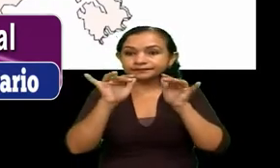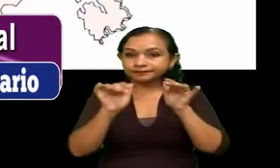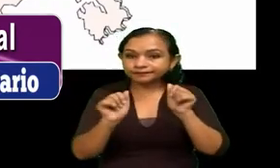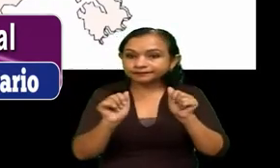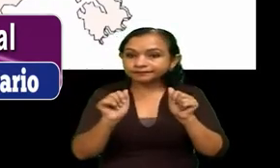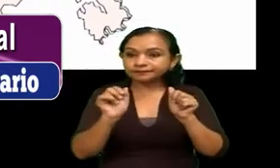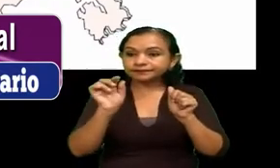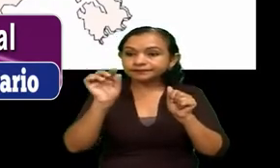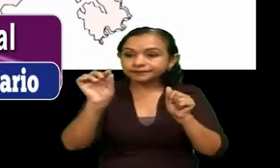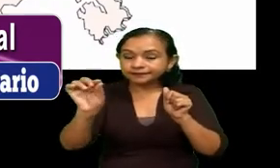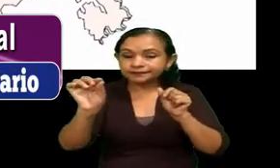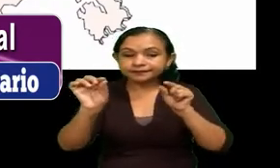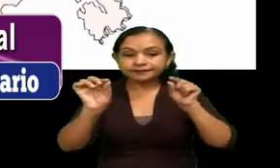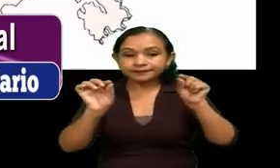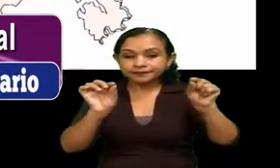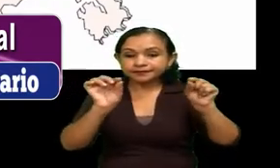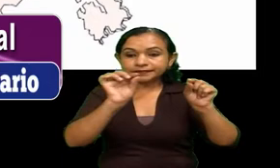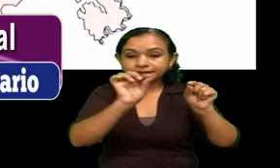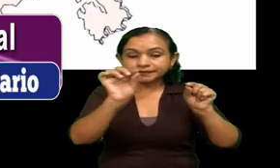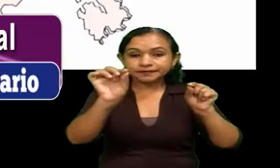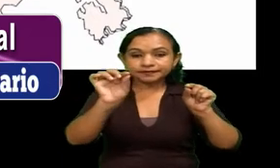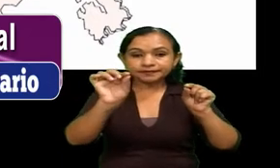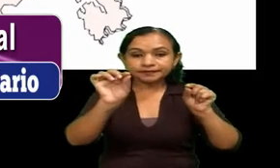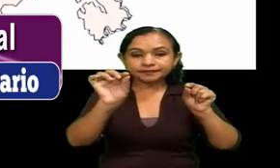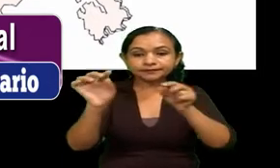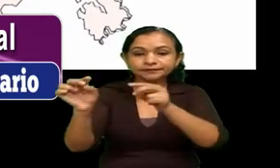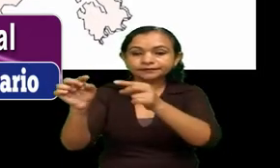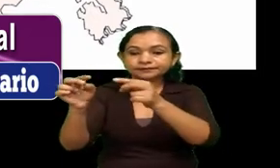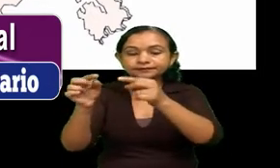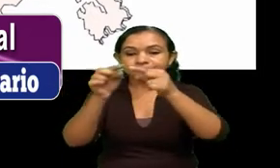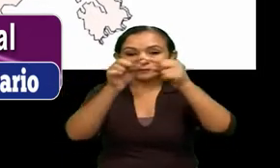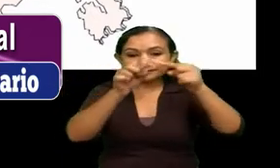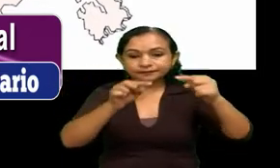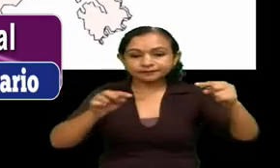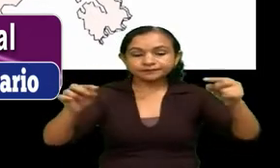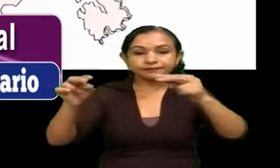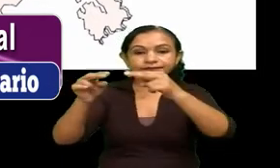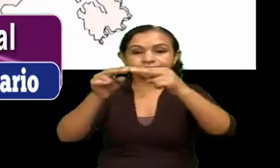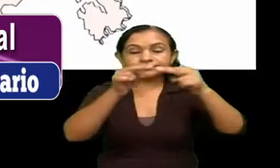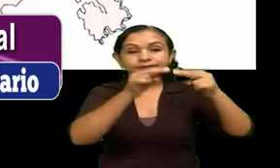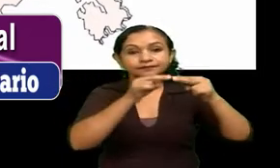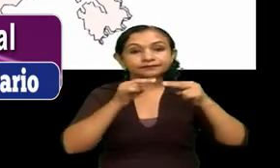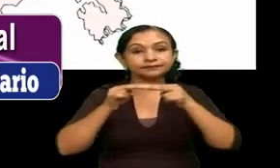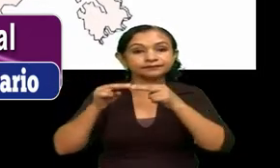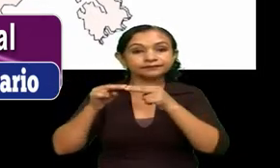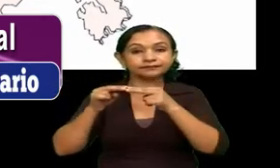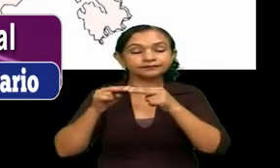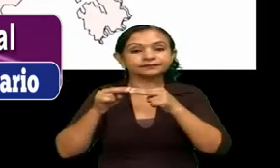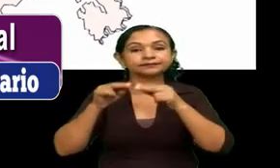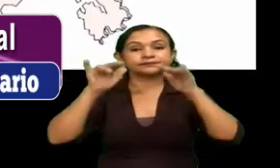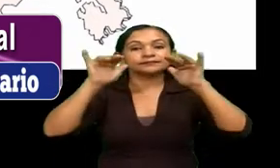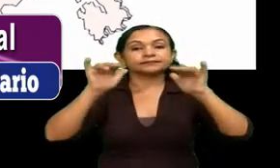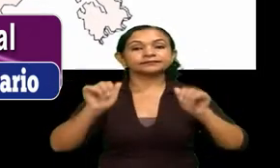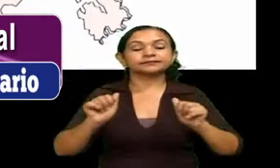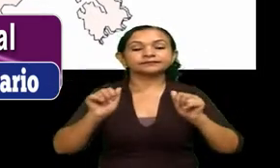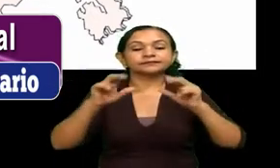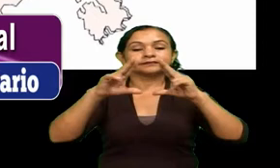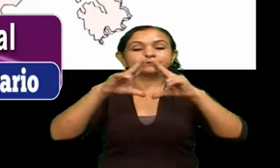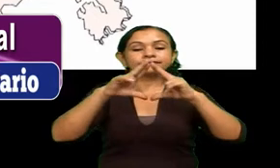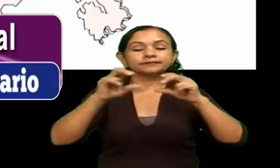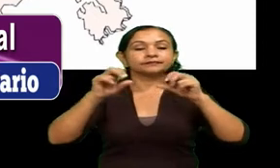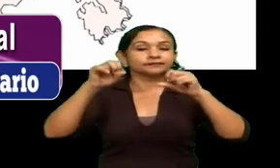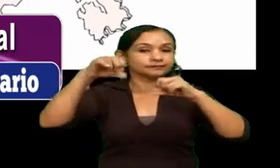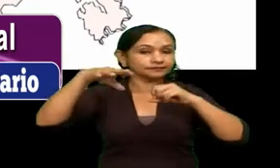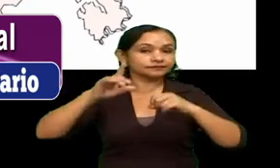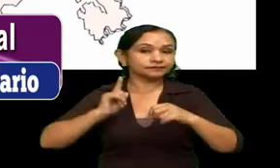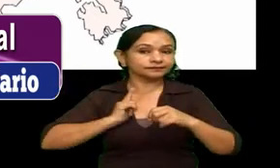manera así aislada, después las conectas entre sí, esas áreas que llevan energía, y ya permite restablecer el sistema. Pero